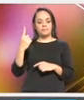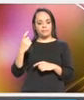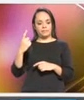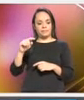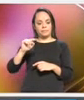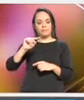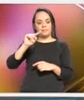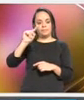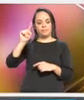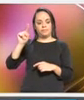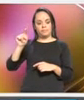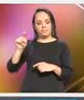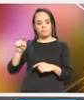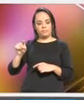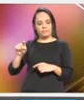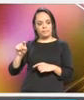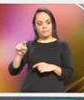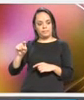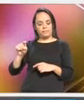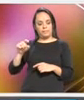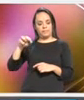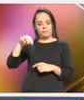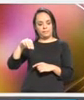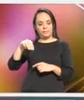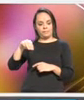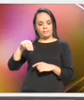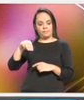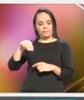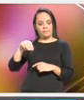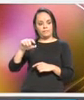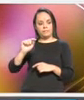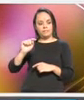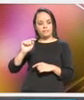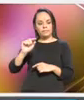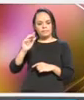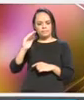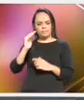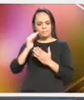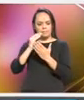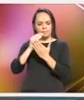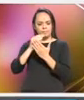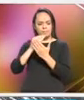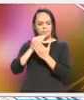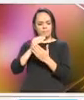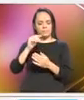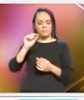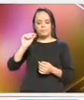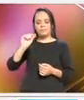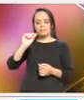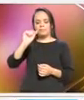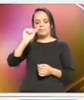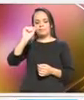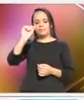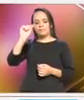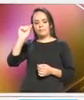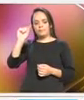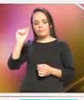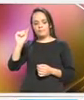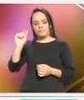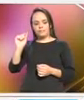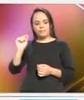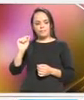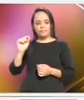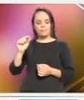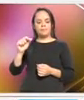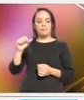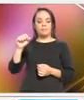primera curvita que vemos en la M de tamaño un poquito menor. Sí. En algunas ocasiones ella necesita reforzarse a